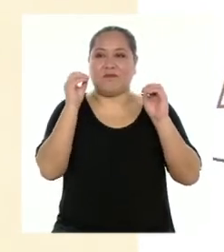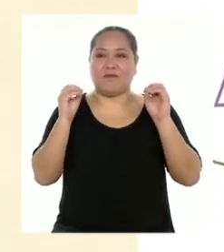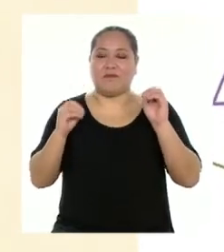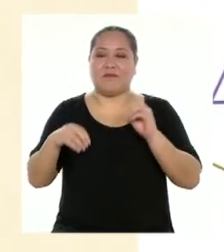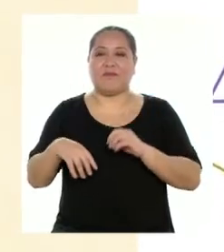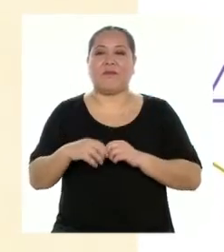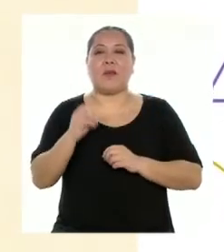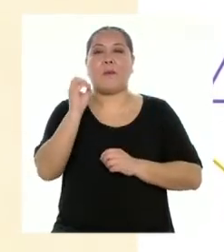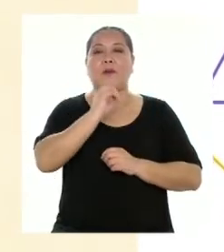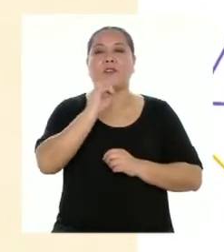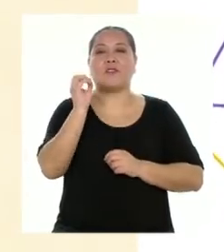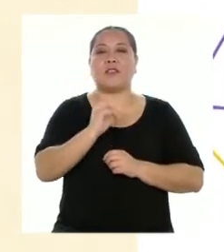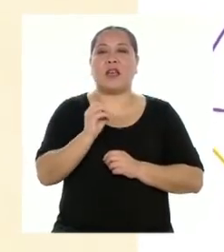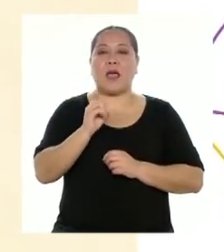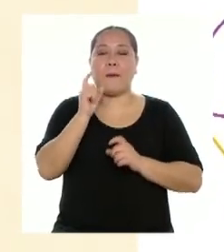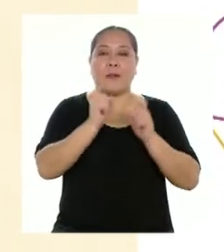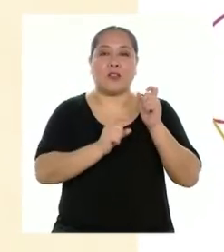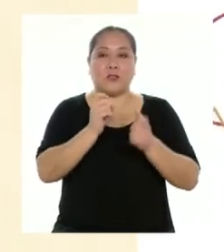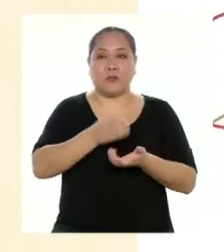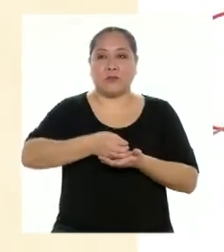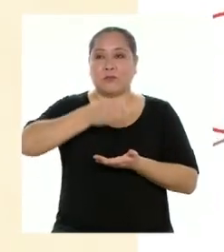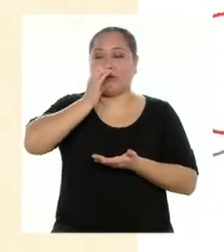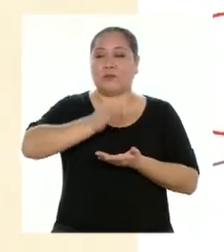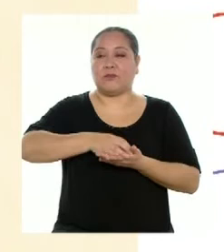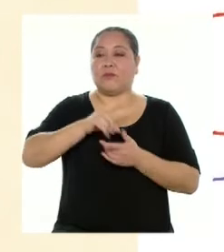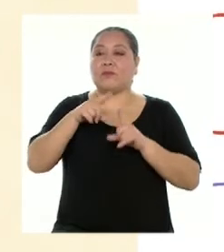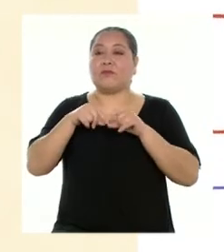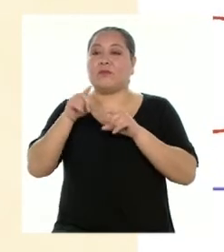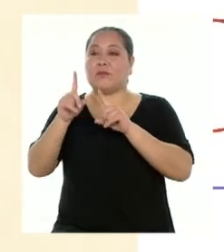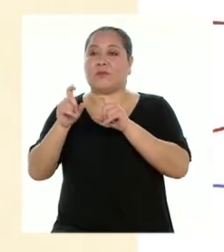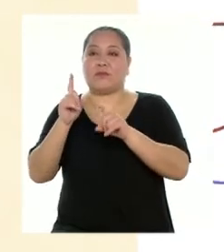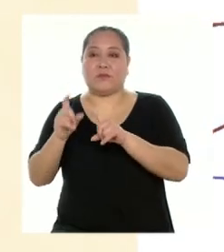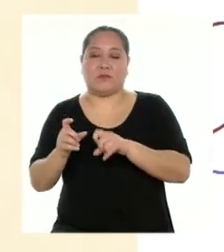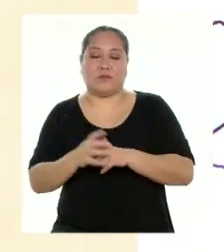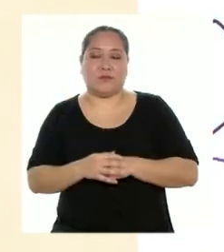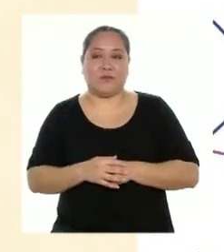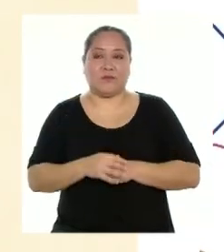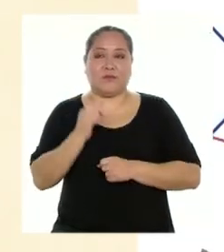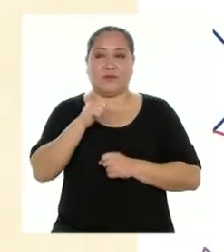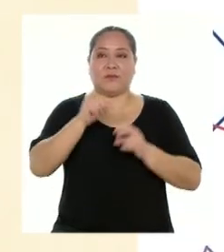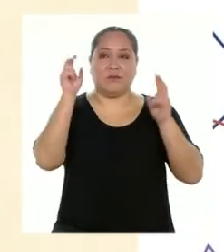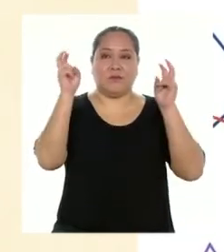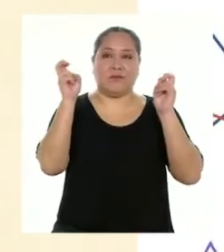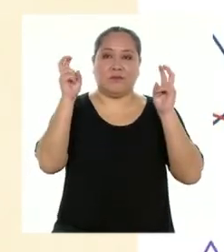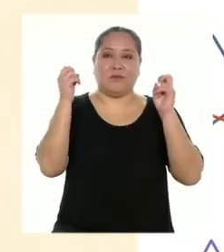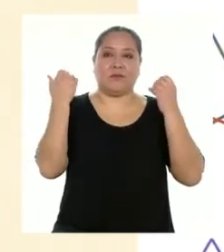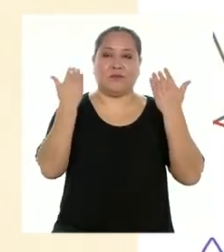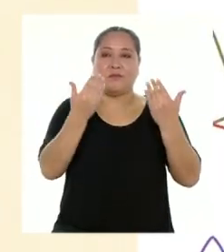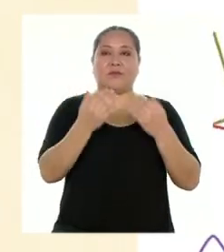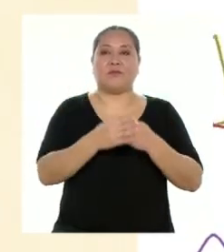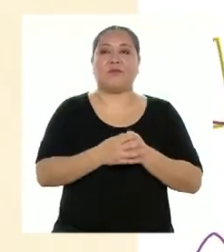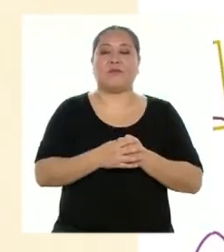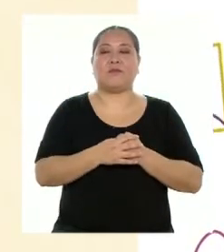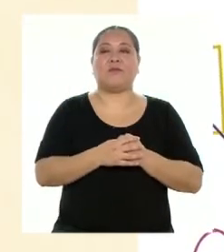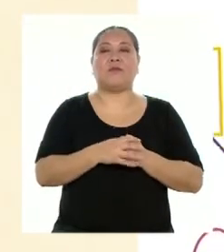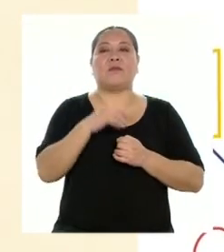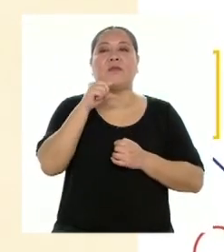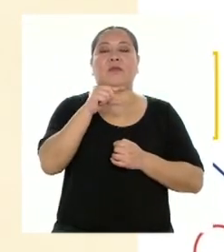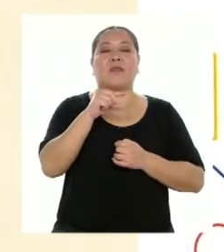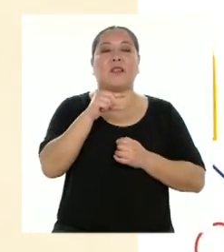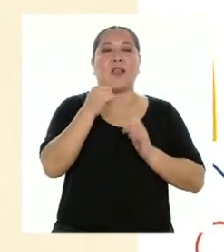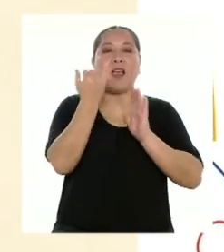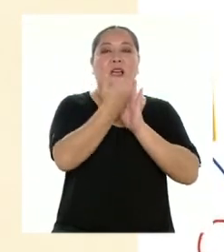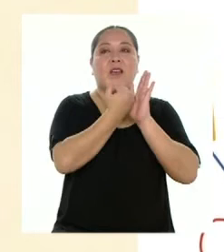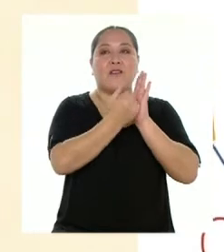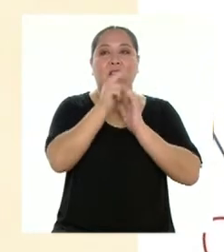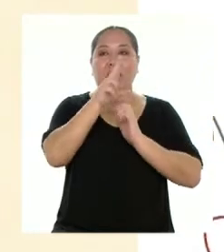de personas que toman cada cantidad de agua según la encuesta. Además, el título será Gráfico 3A. Cantidad de vasos